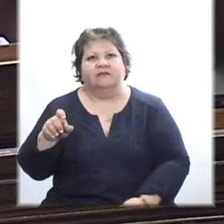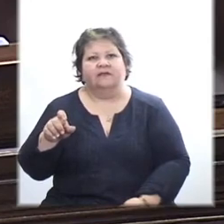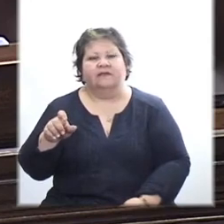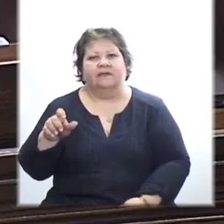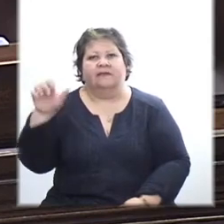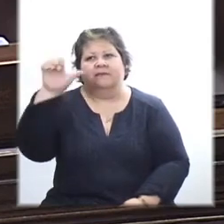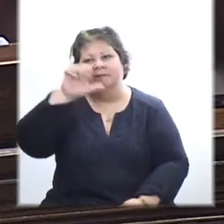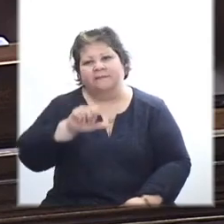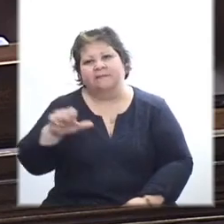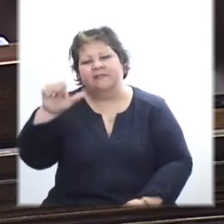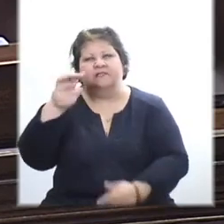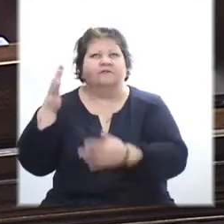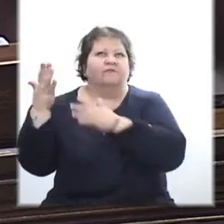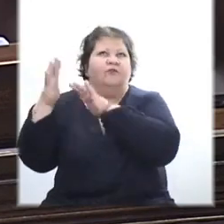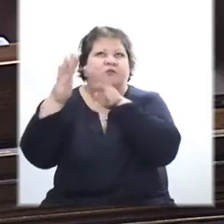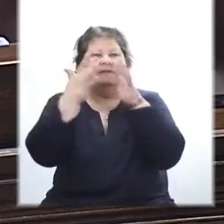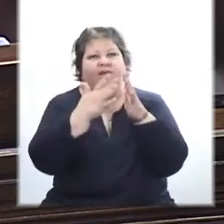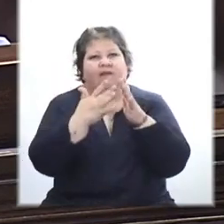tendría que ser.